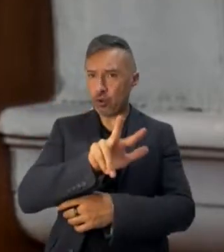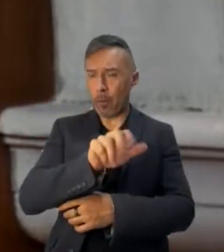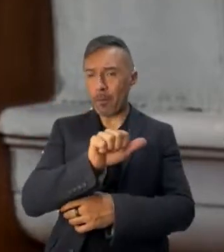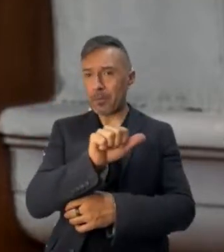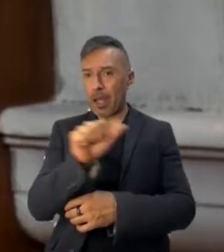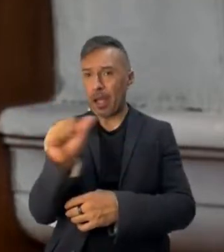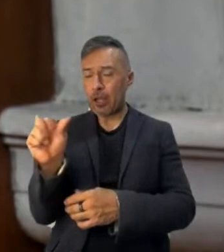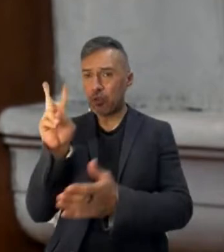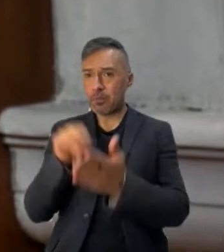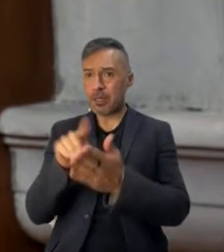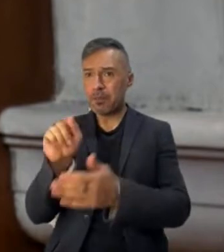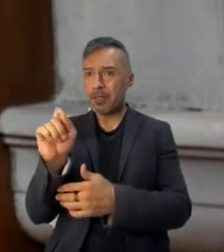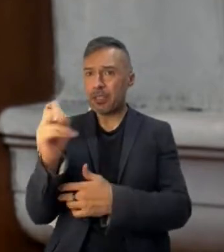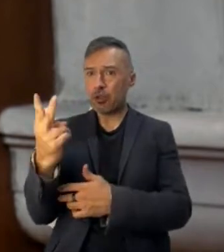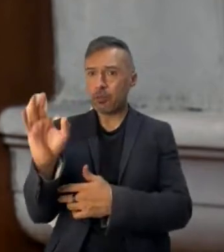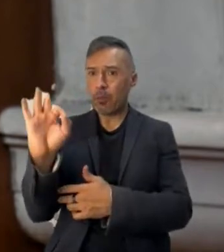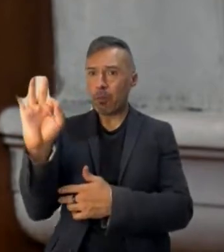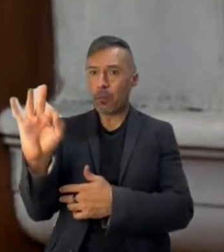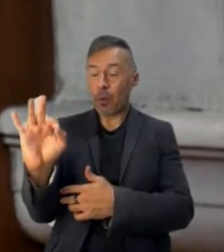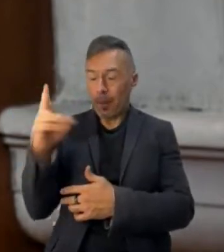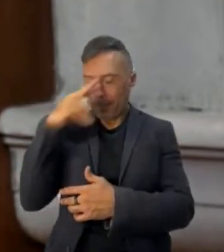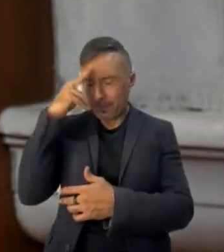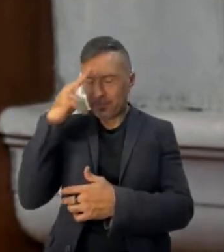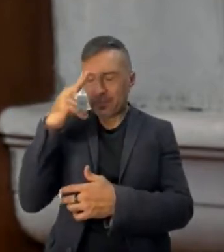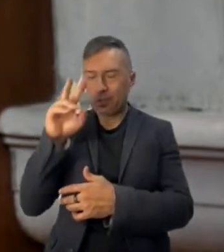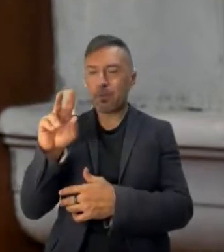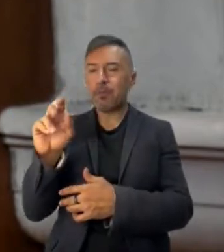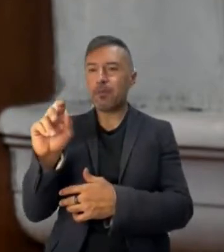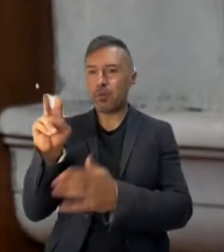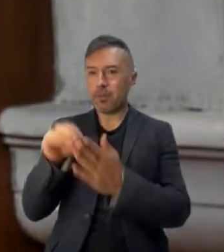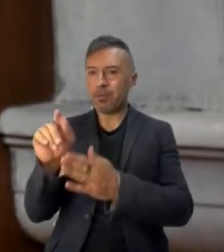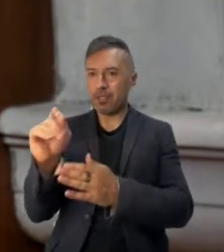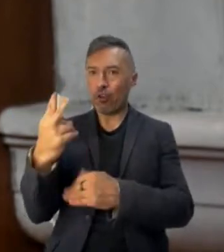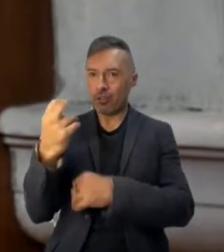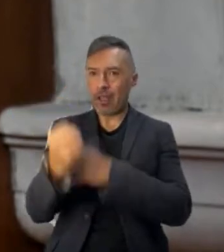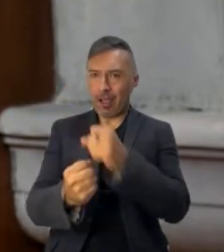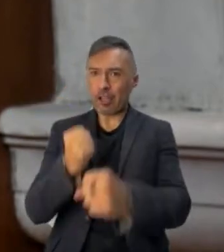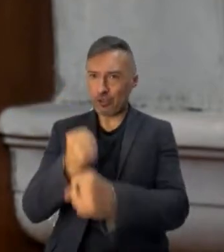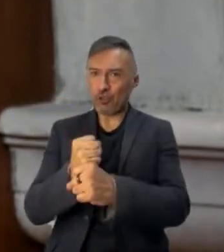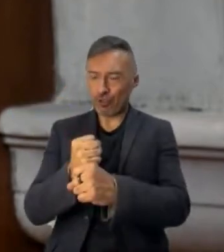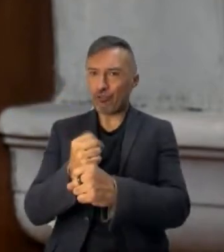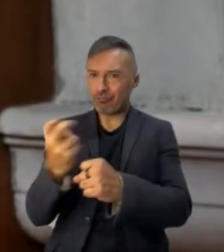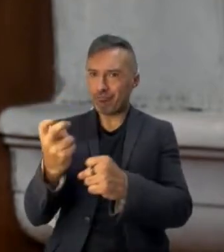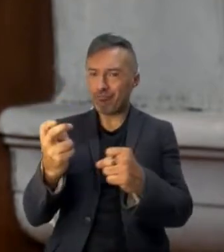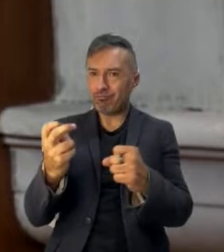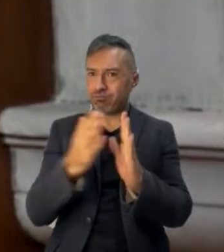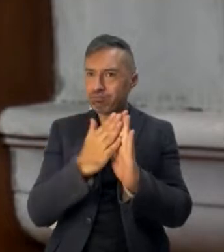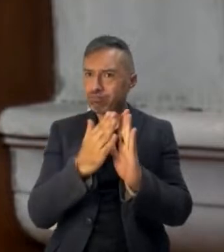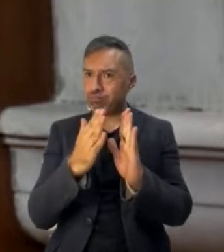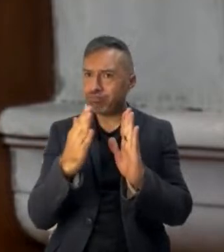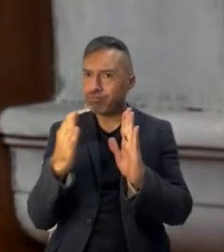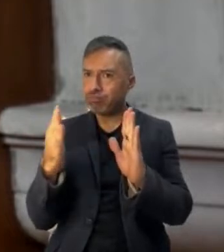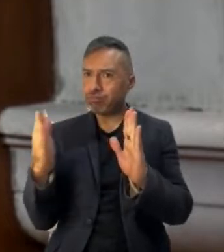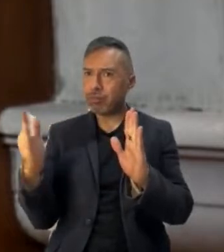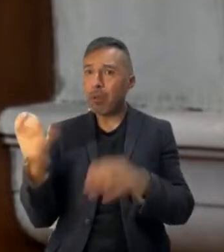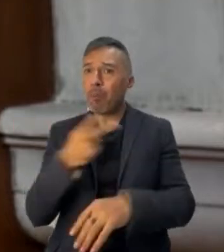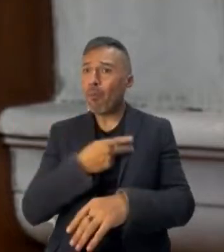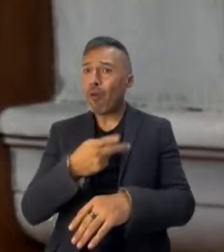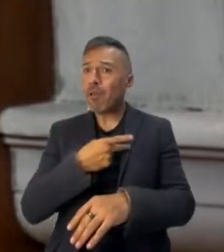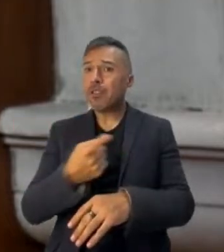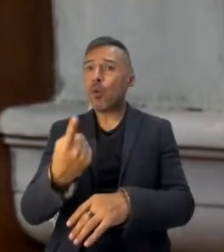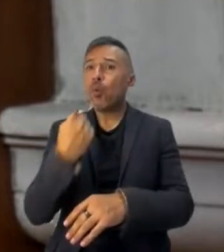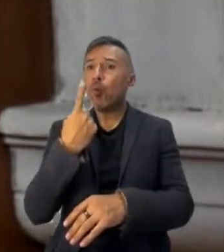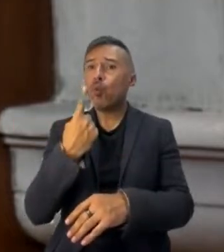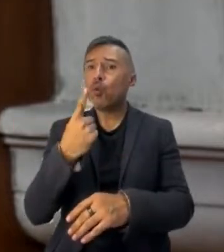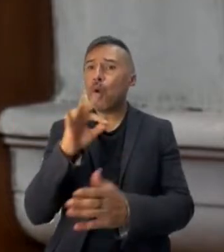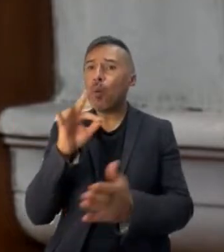2022 del año. Es decir, esta pobreza sí creció 1.10 puntos en